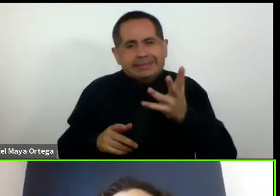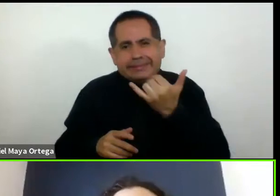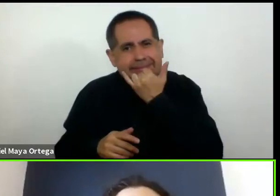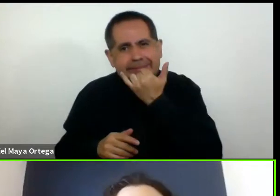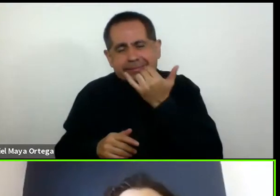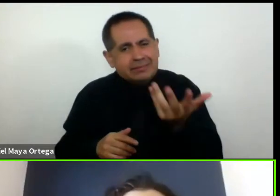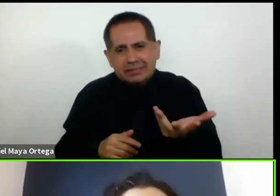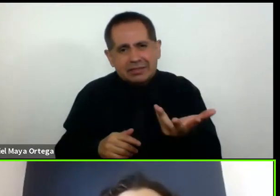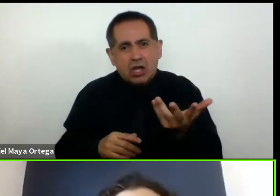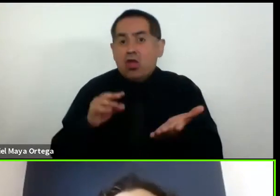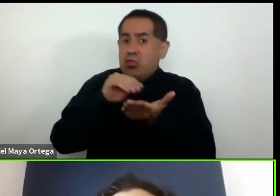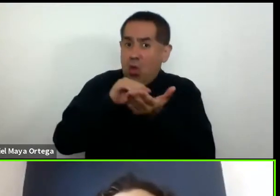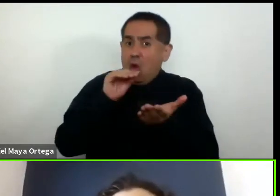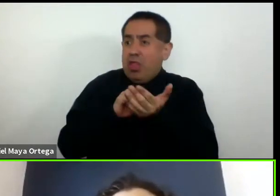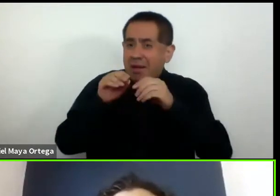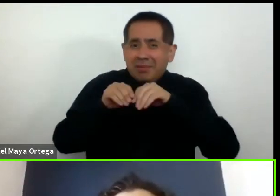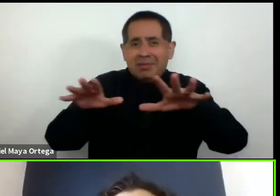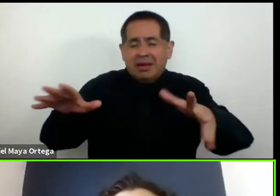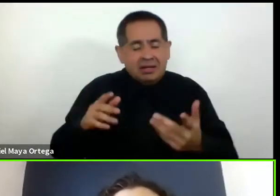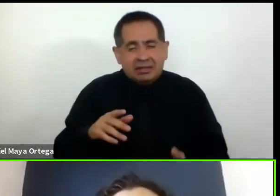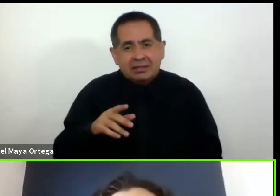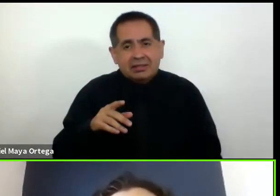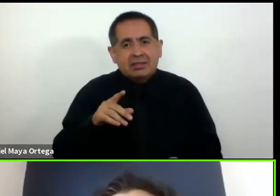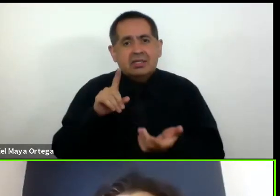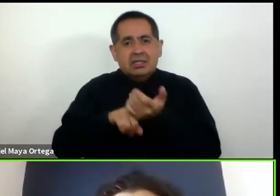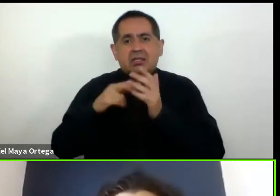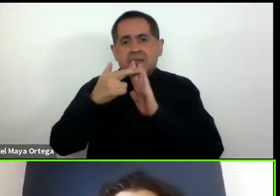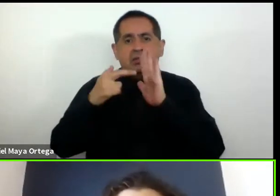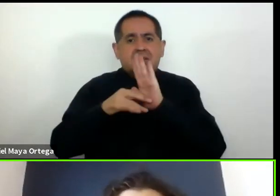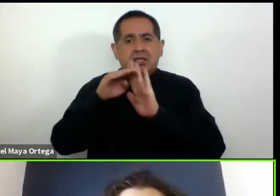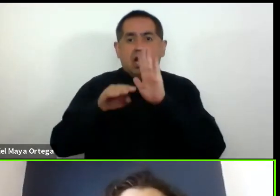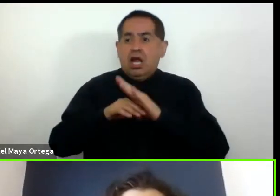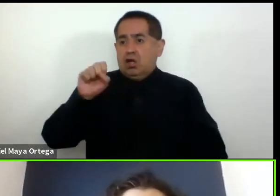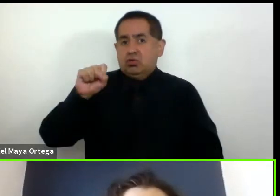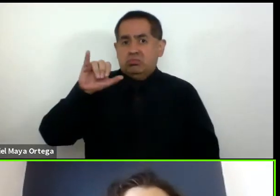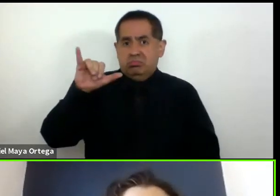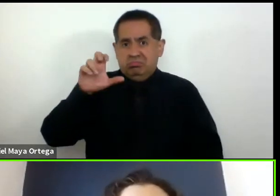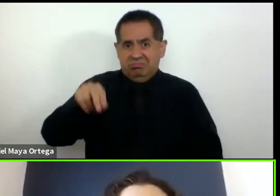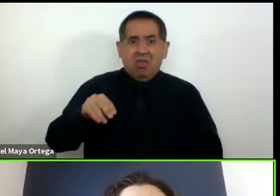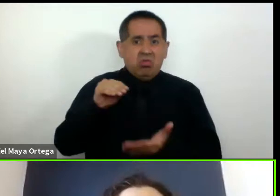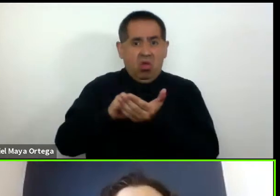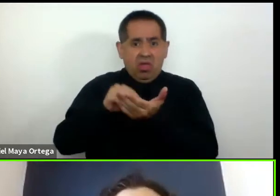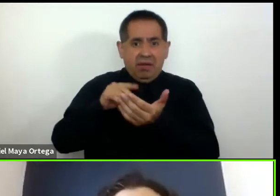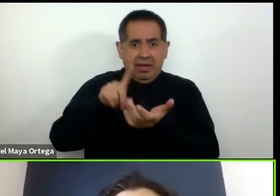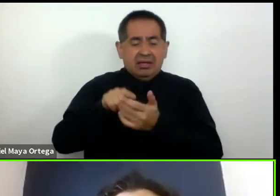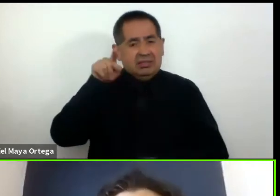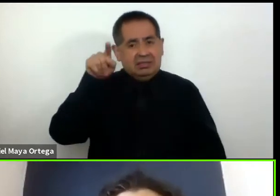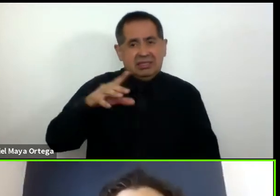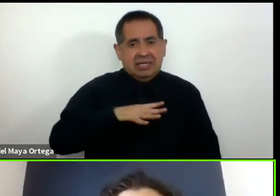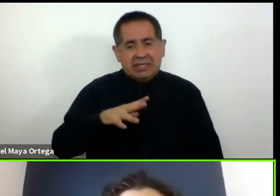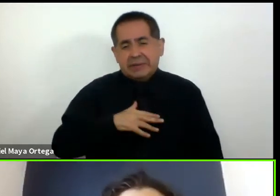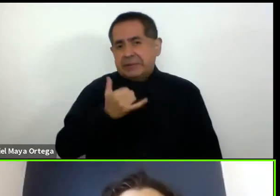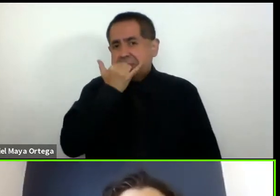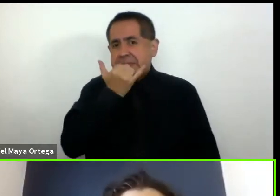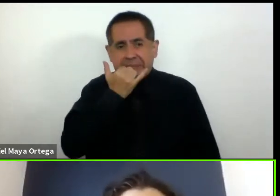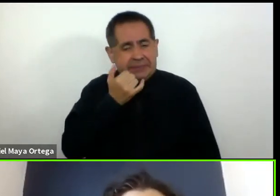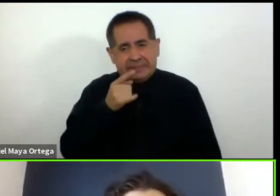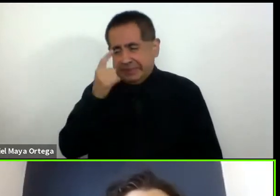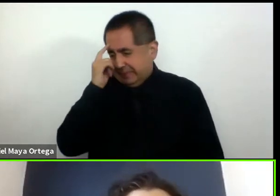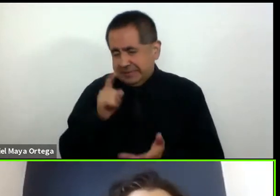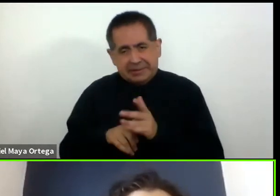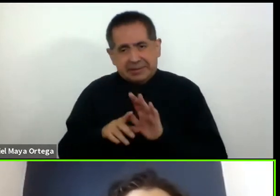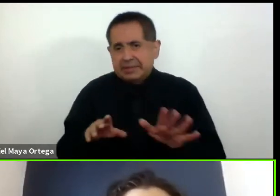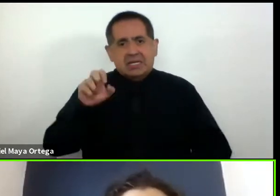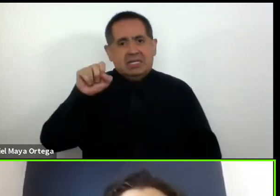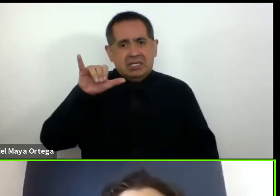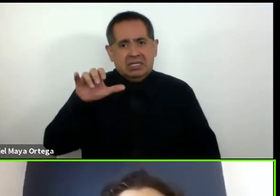todavía permeado y no ha sido superado en el protocolo de la Suprema Corte de Justicia de la Nación. Creo que en este protocolo de la Suprema Corte de Justicia de